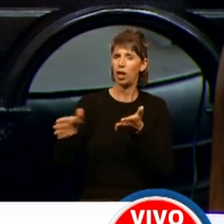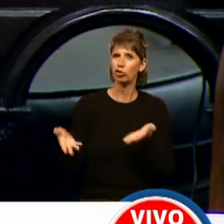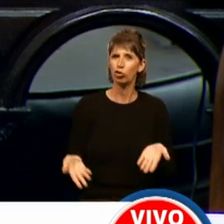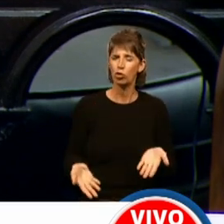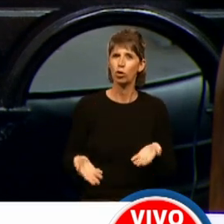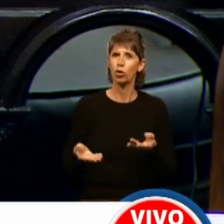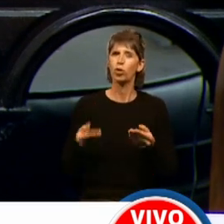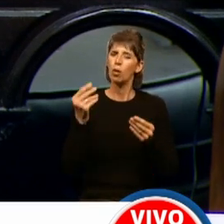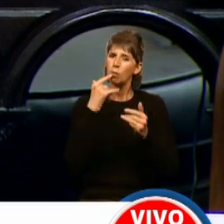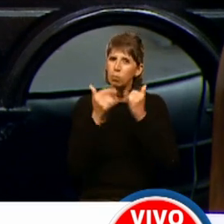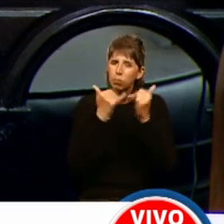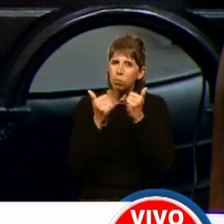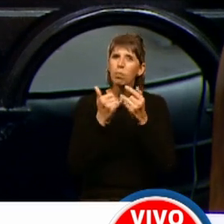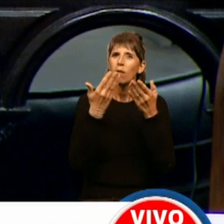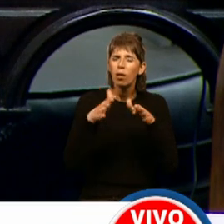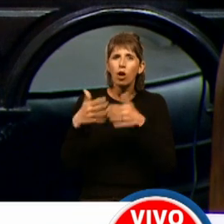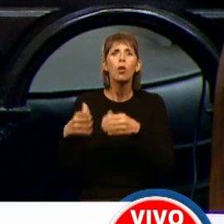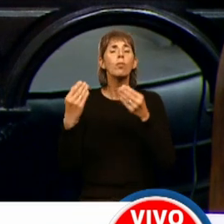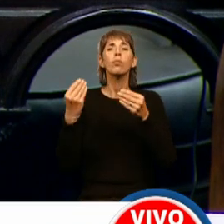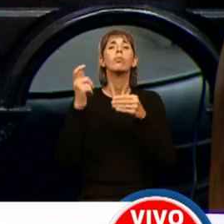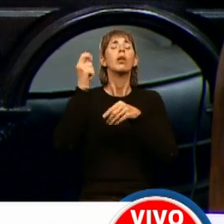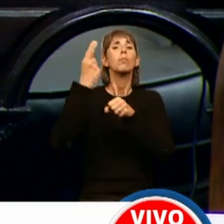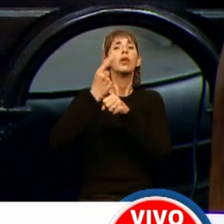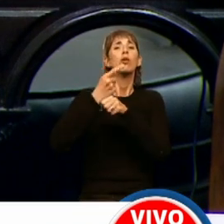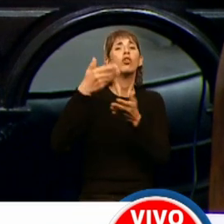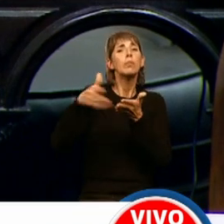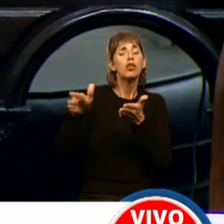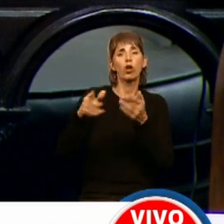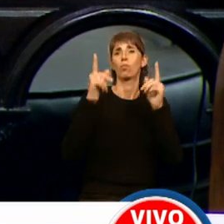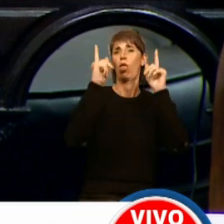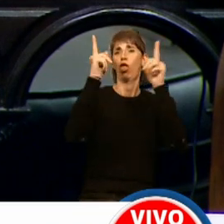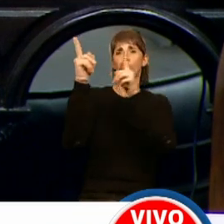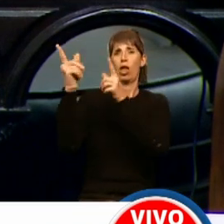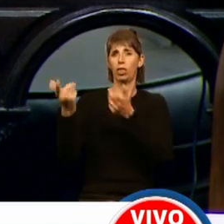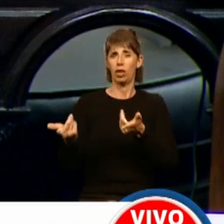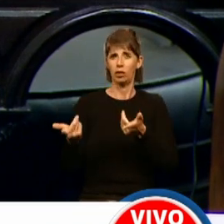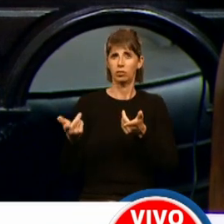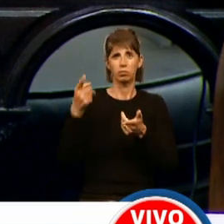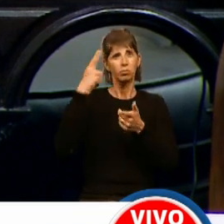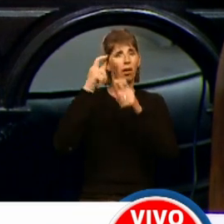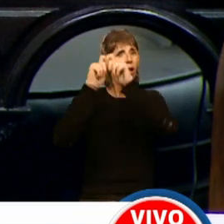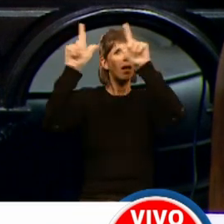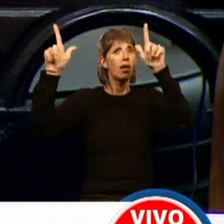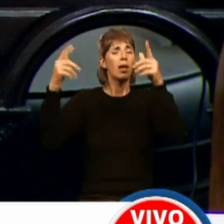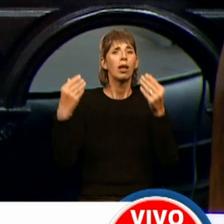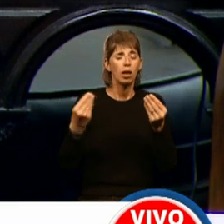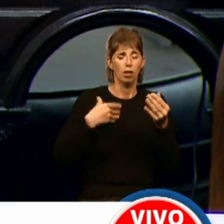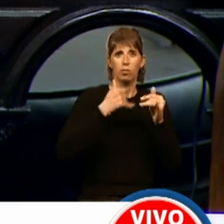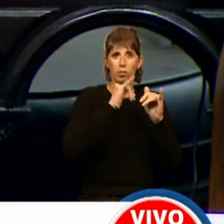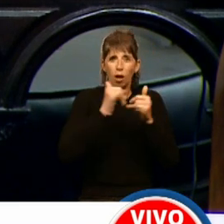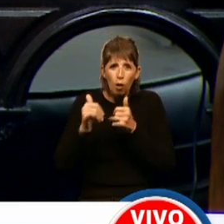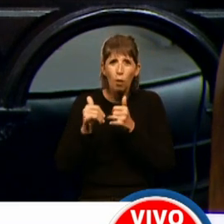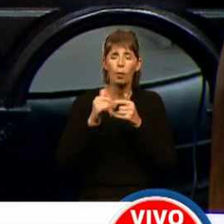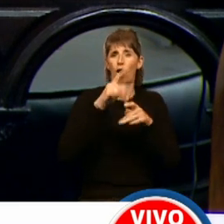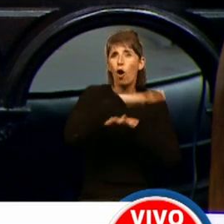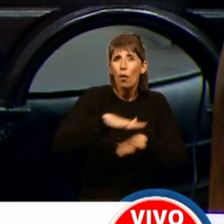atravesados por la discriminación de sus docentes imagínense una niñez tras una adolescencia trans